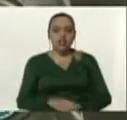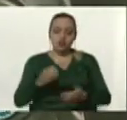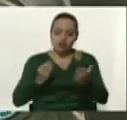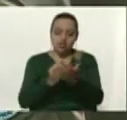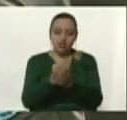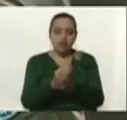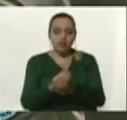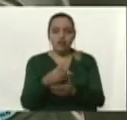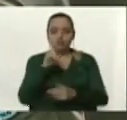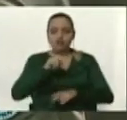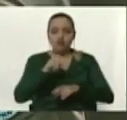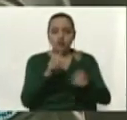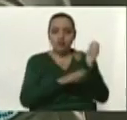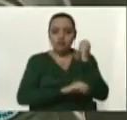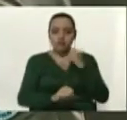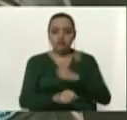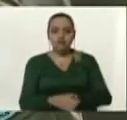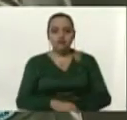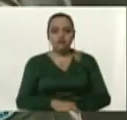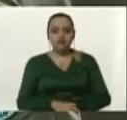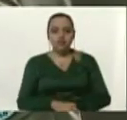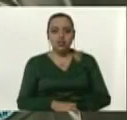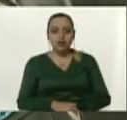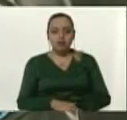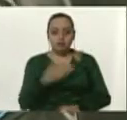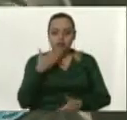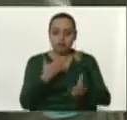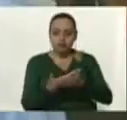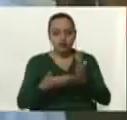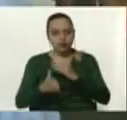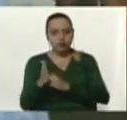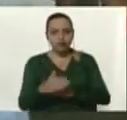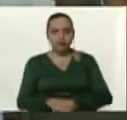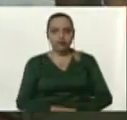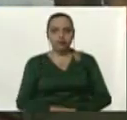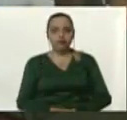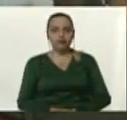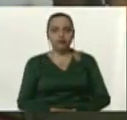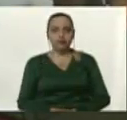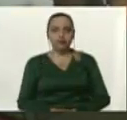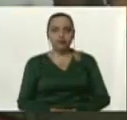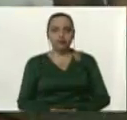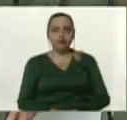Traidores nunca. Mi comandante en jefe, permiso para retirarme. Muy bien.